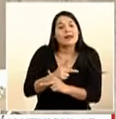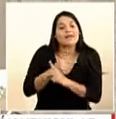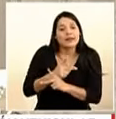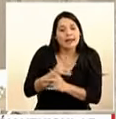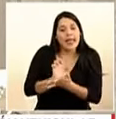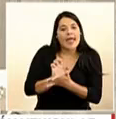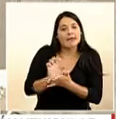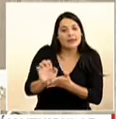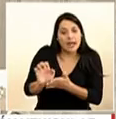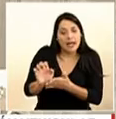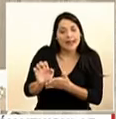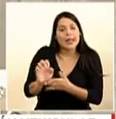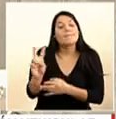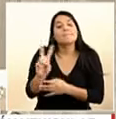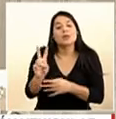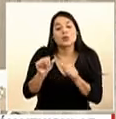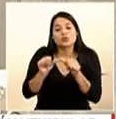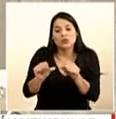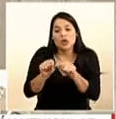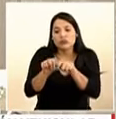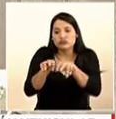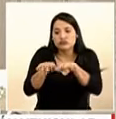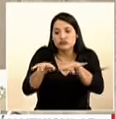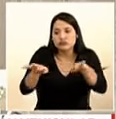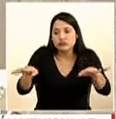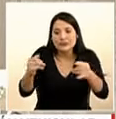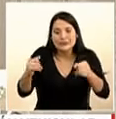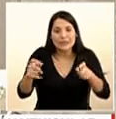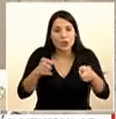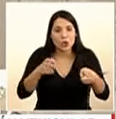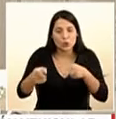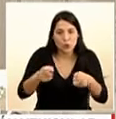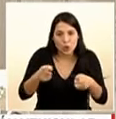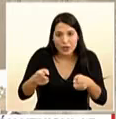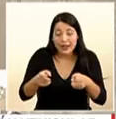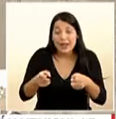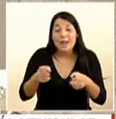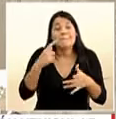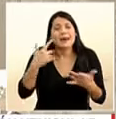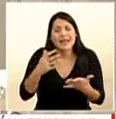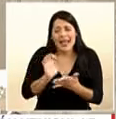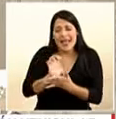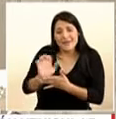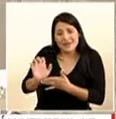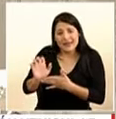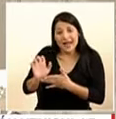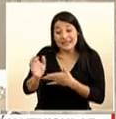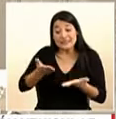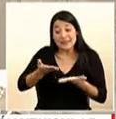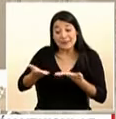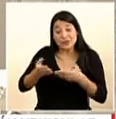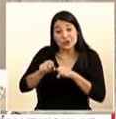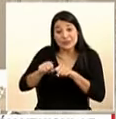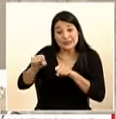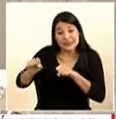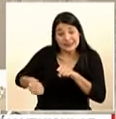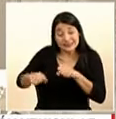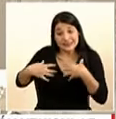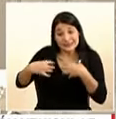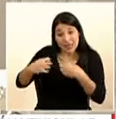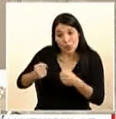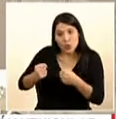sigamos propagando el virus en forma desmedida de forma que no saturen los servicios hospitalarios y la capacidad que el país tiene